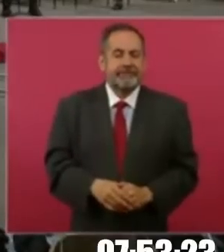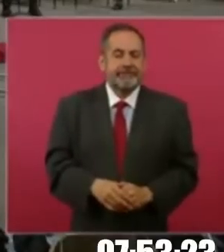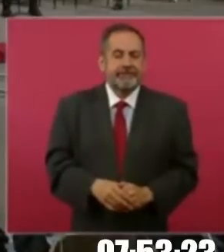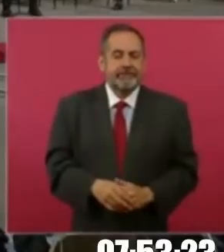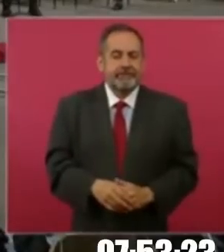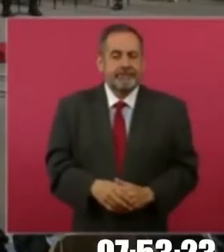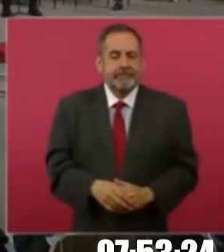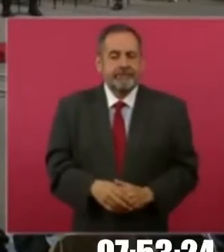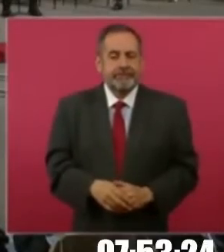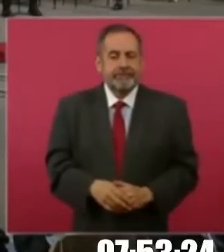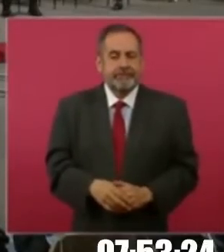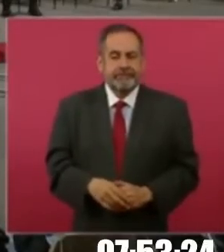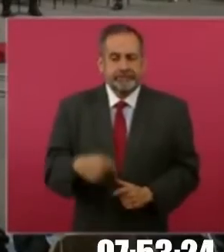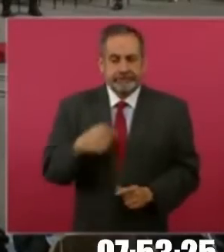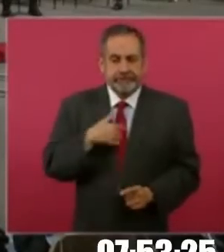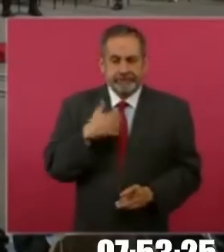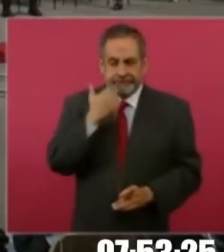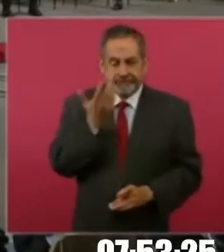y quiero